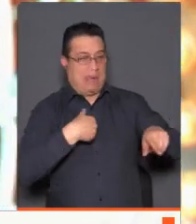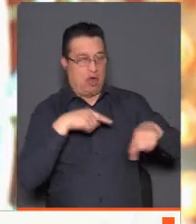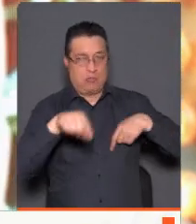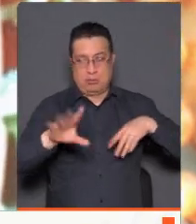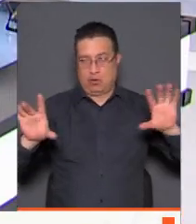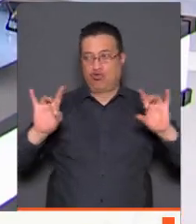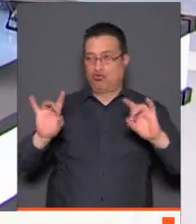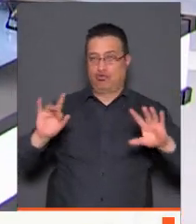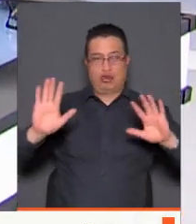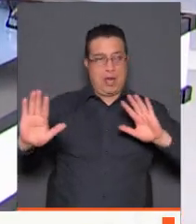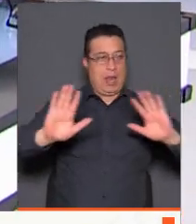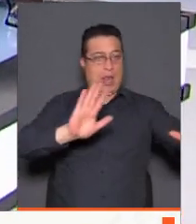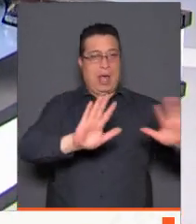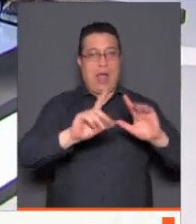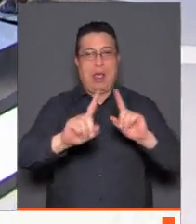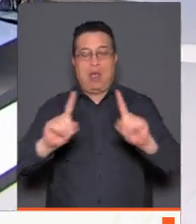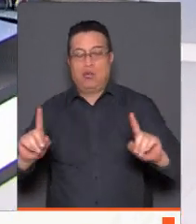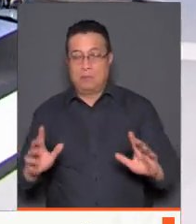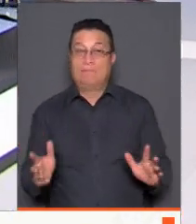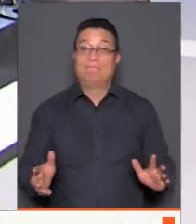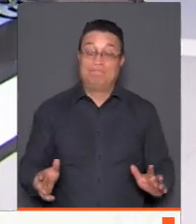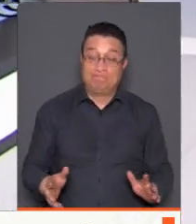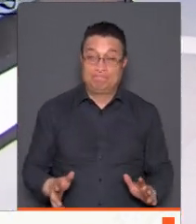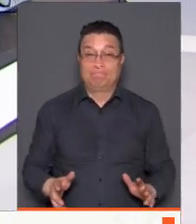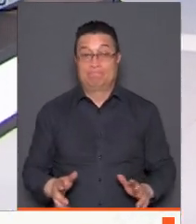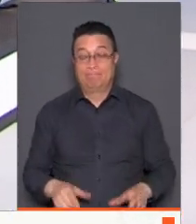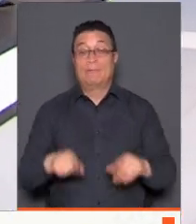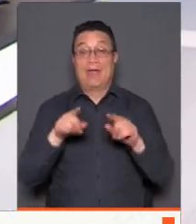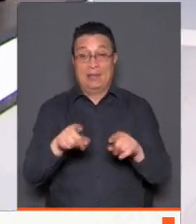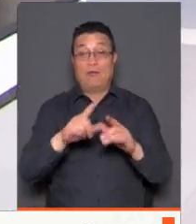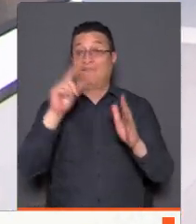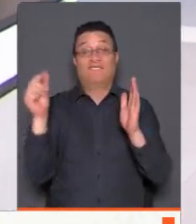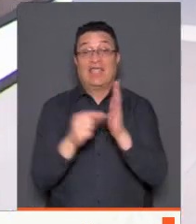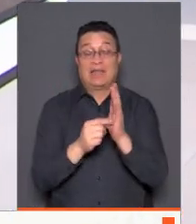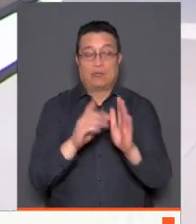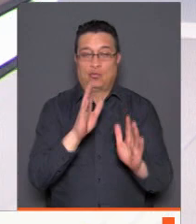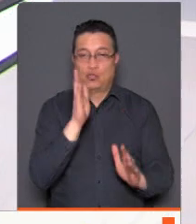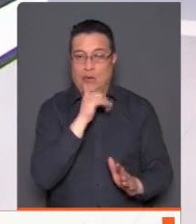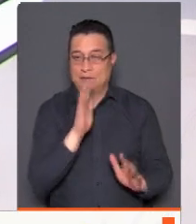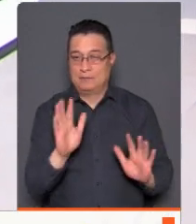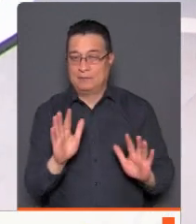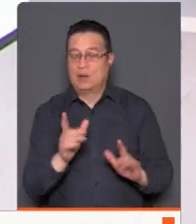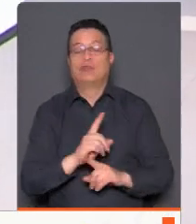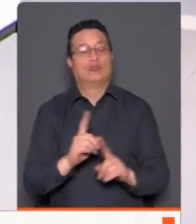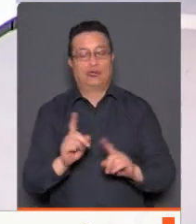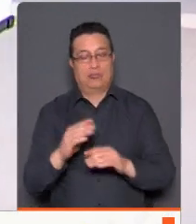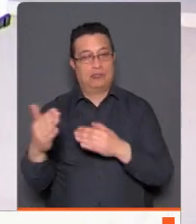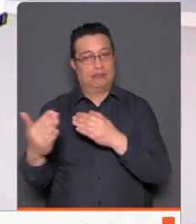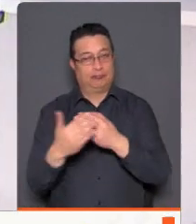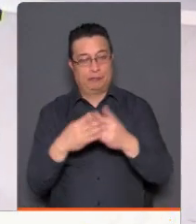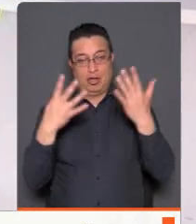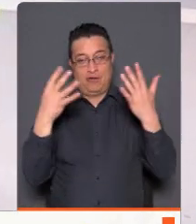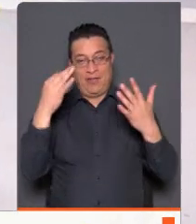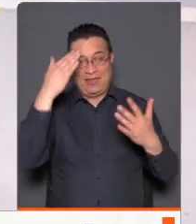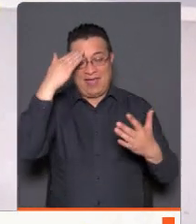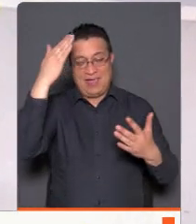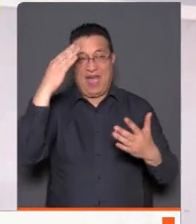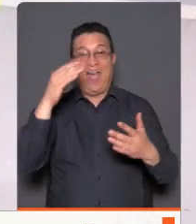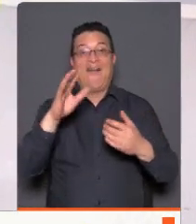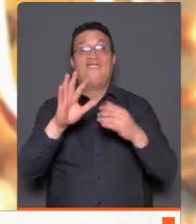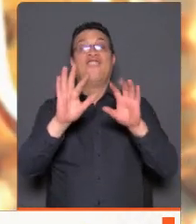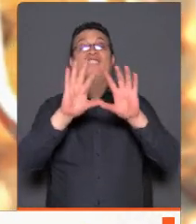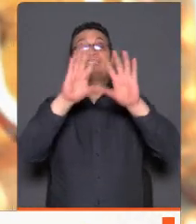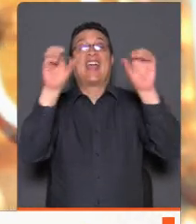siempre. Ya, bueno. ¿Y esto no tiene fecha? No tiene fecha. Se viene ahora recién en 90 días la Fiscalía Nacional Económica,